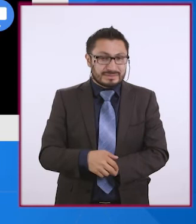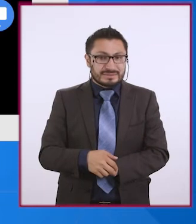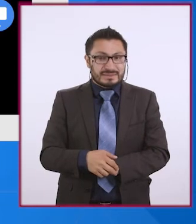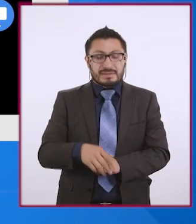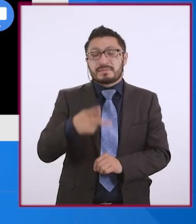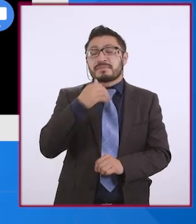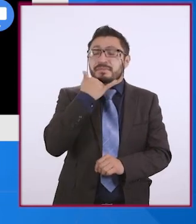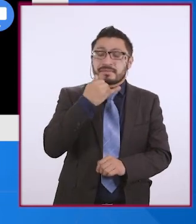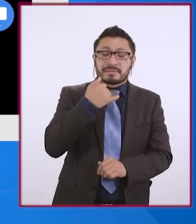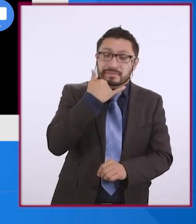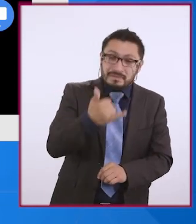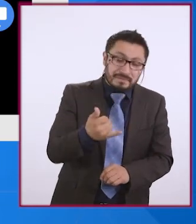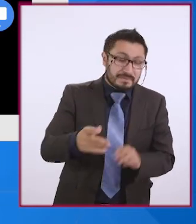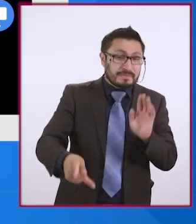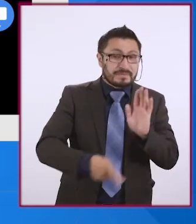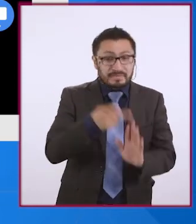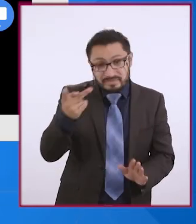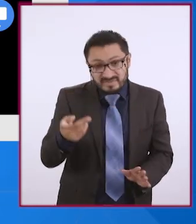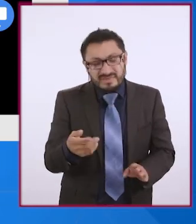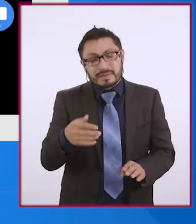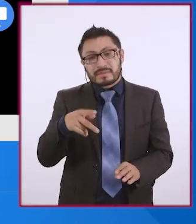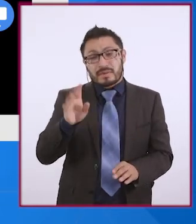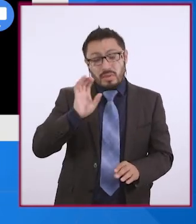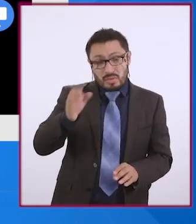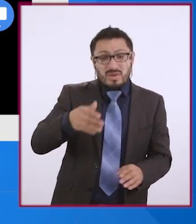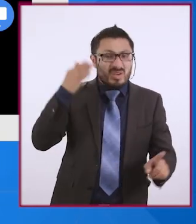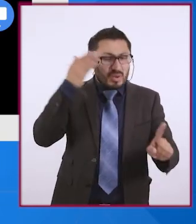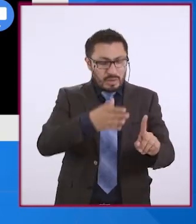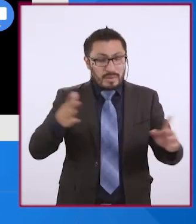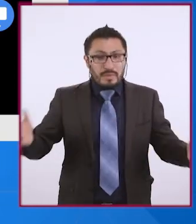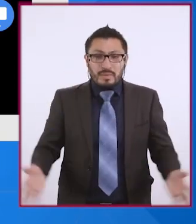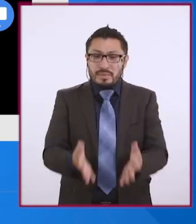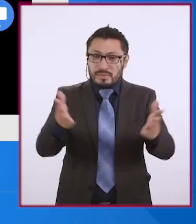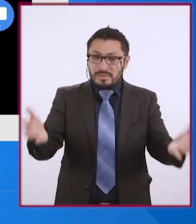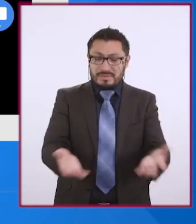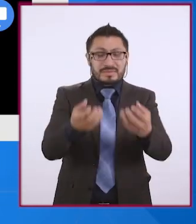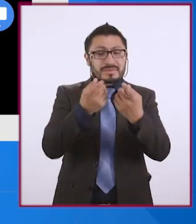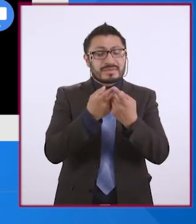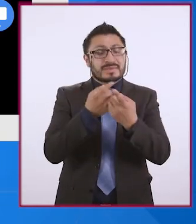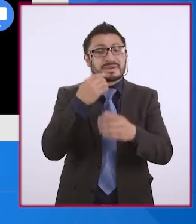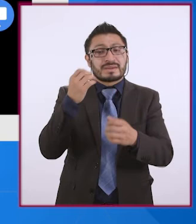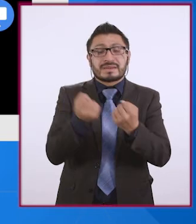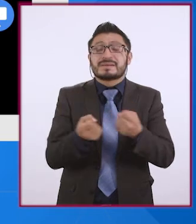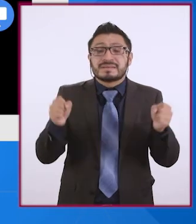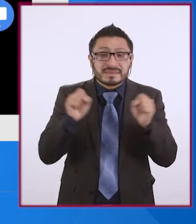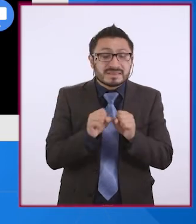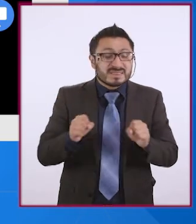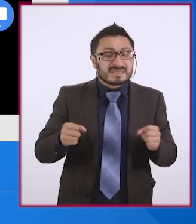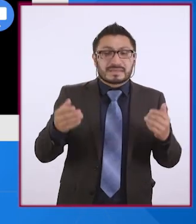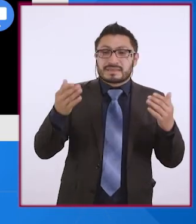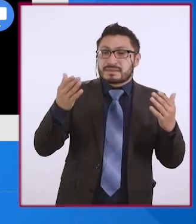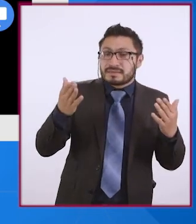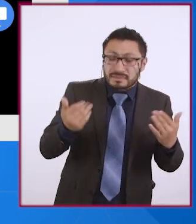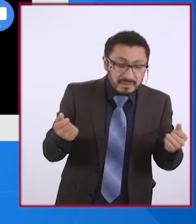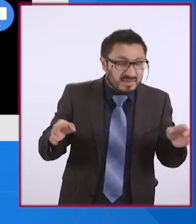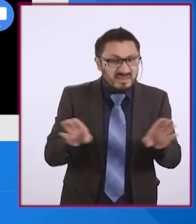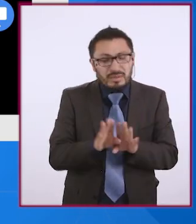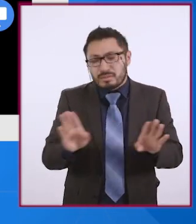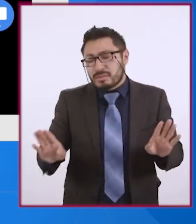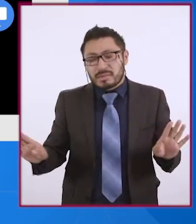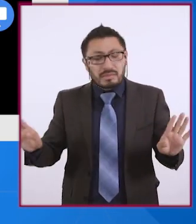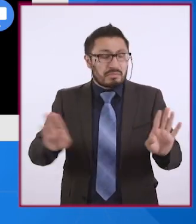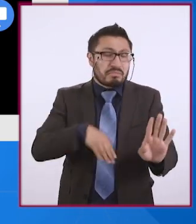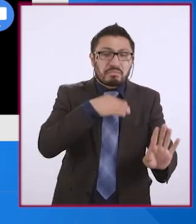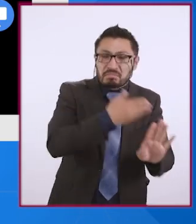repita la palabra, cuando lo que se trata es de que progrese la sociedad, sin afectar, por